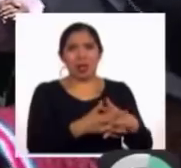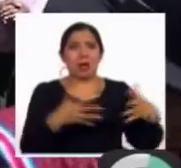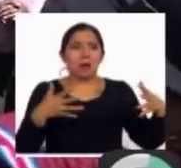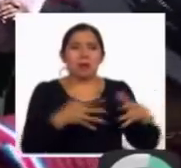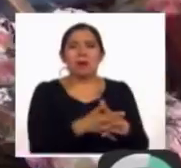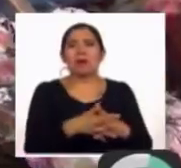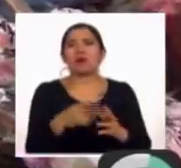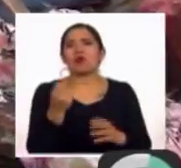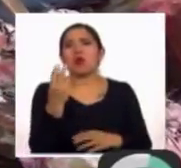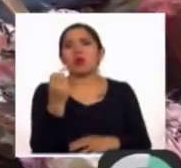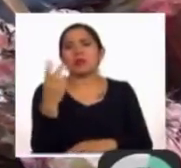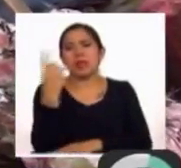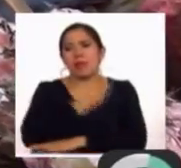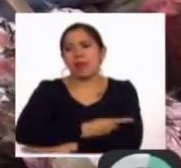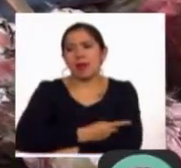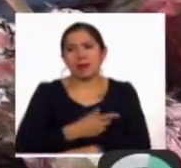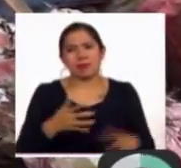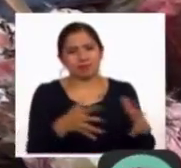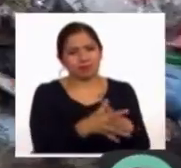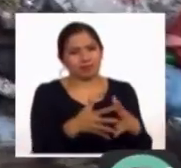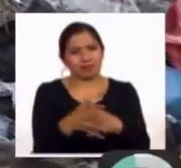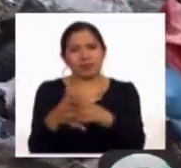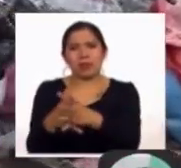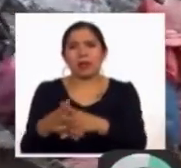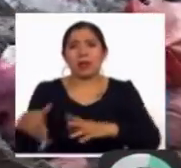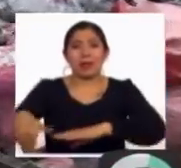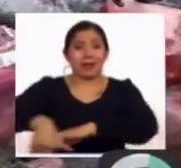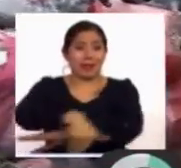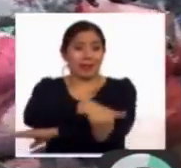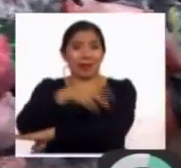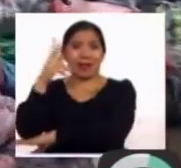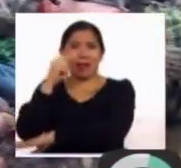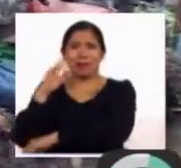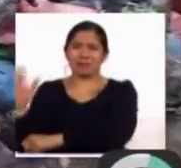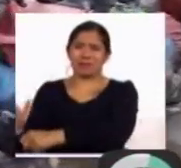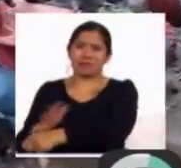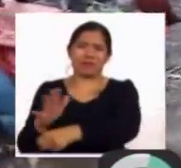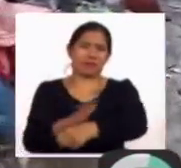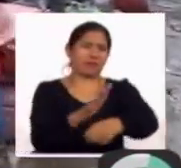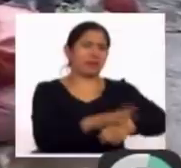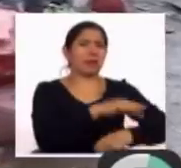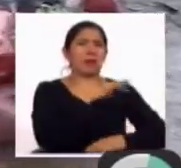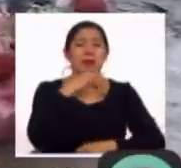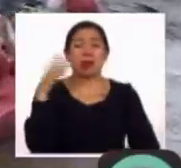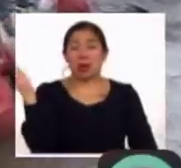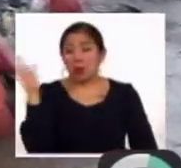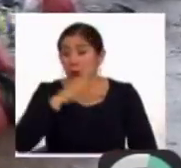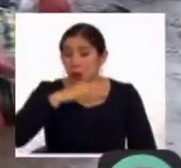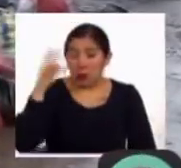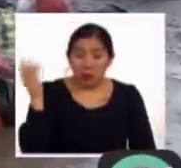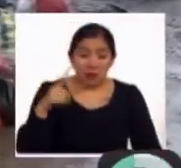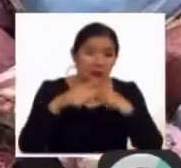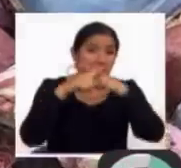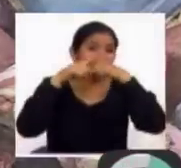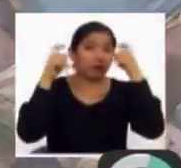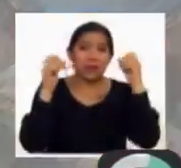de Alpacoma, lo que provocó que las calles se inunden de basura provocando mal olor y mal aspecto a esta urbe.